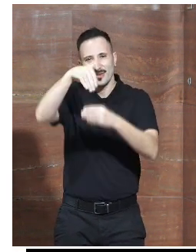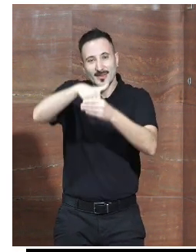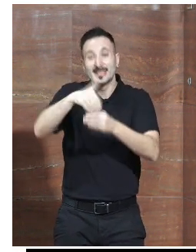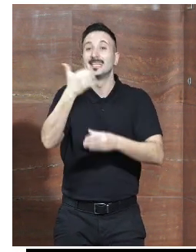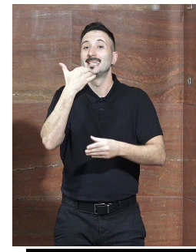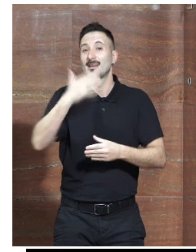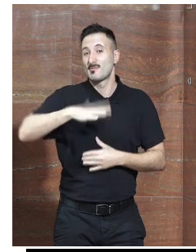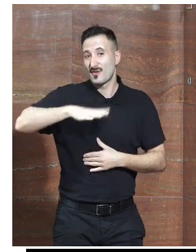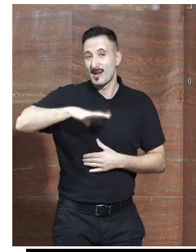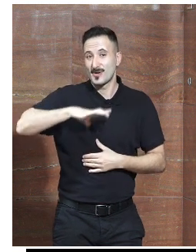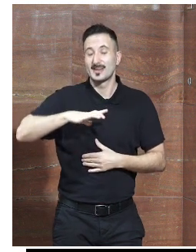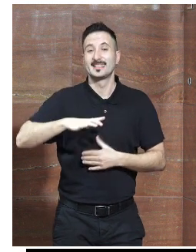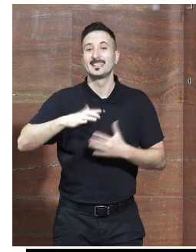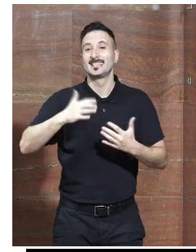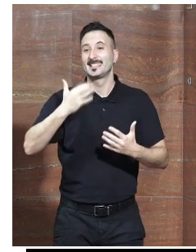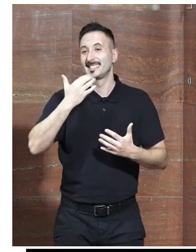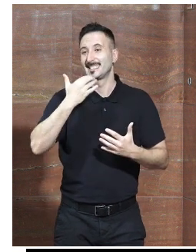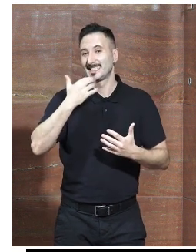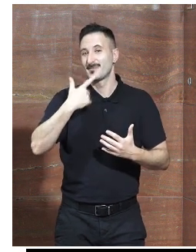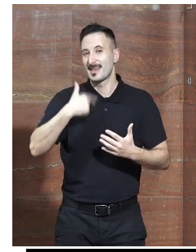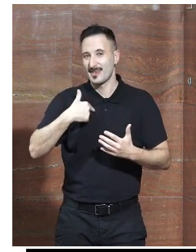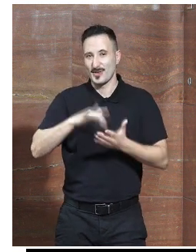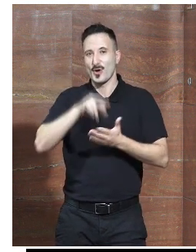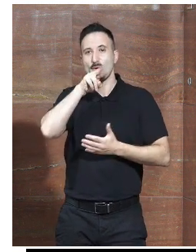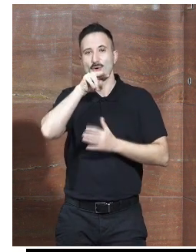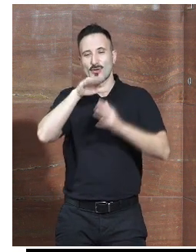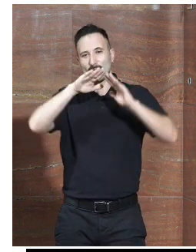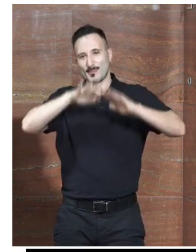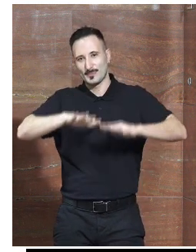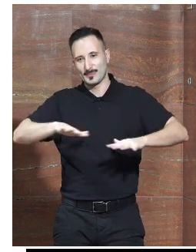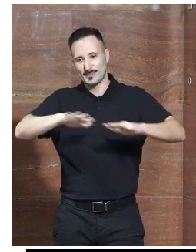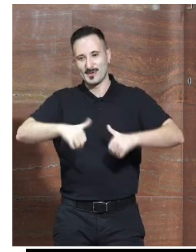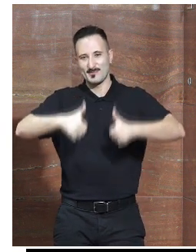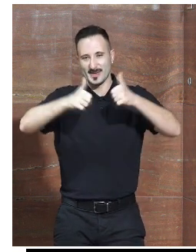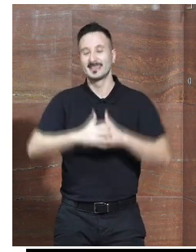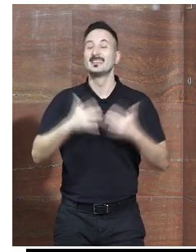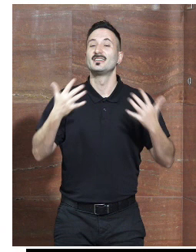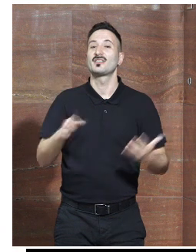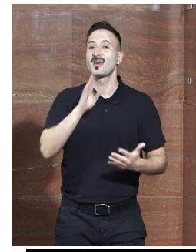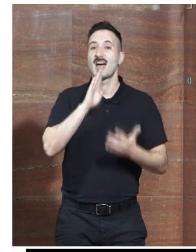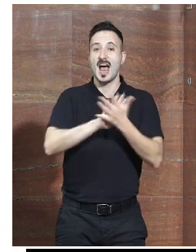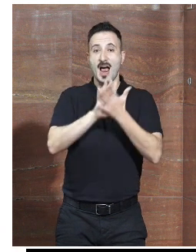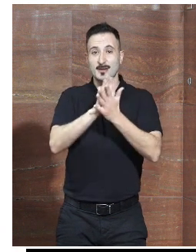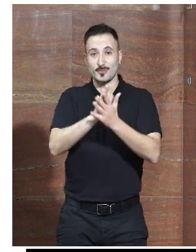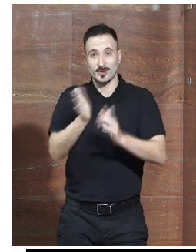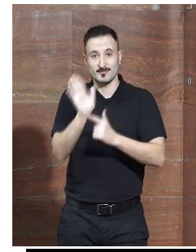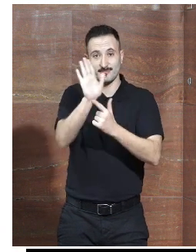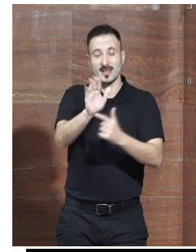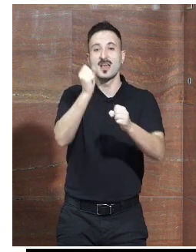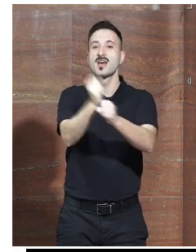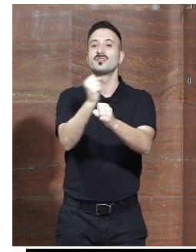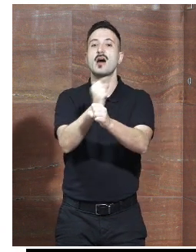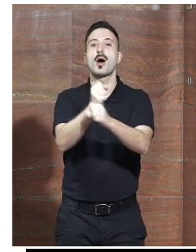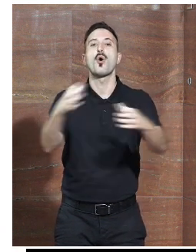favor, hacedme una seña y ya bajo un poco la velocidad. Bueno, lo que presentaré a continuación es el trabajo de